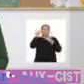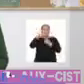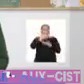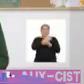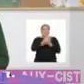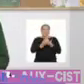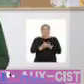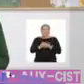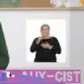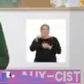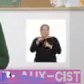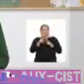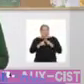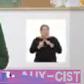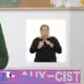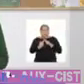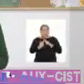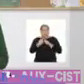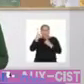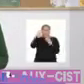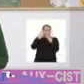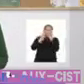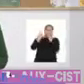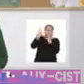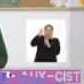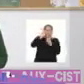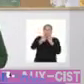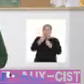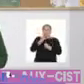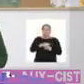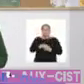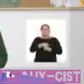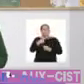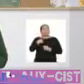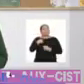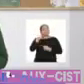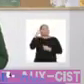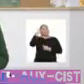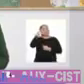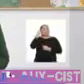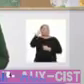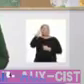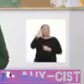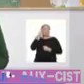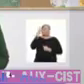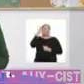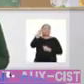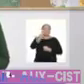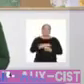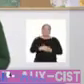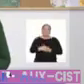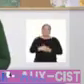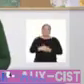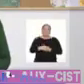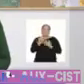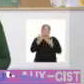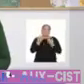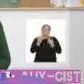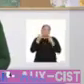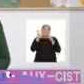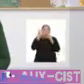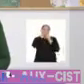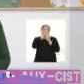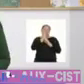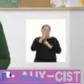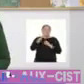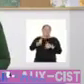una etapa en la que empezamos a hacernos algunas preguntas que nos llevan a reflexionar sobre nuestro futuro y lo que queremos en la